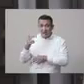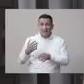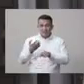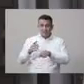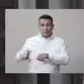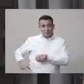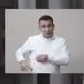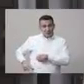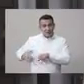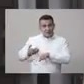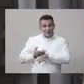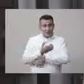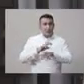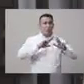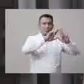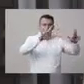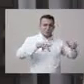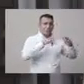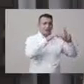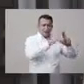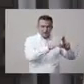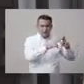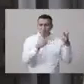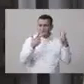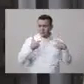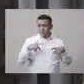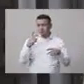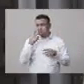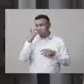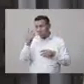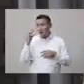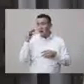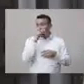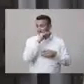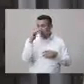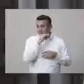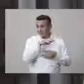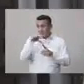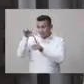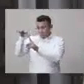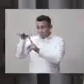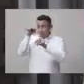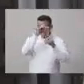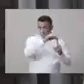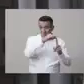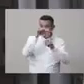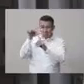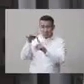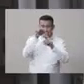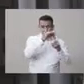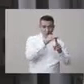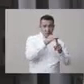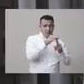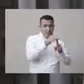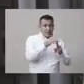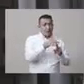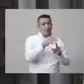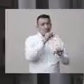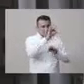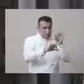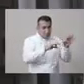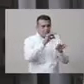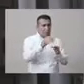estado habilitó y proporciona de manera gratuita alojamiento, alimentos y asistencia médica